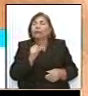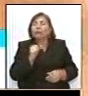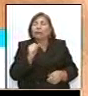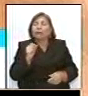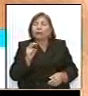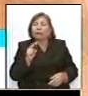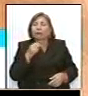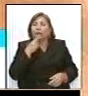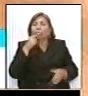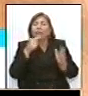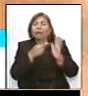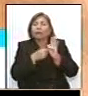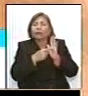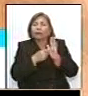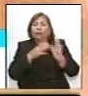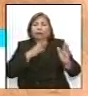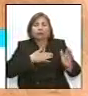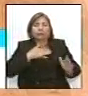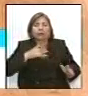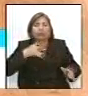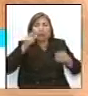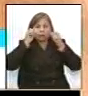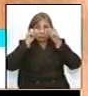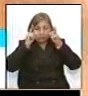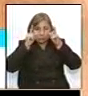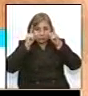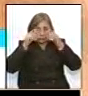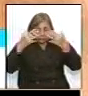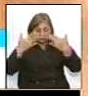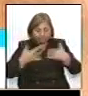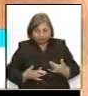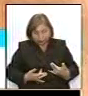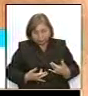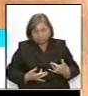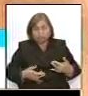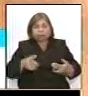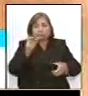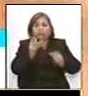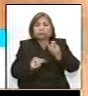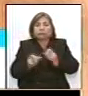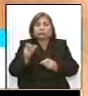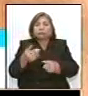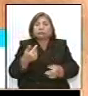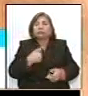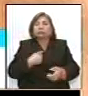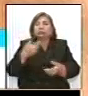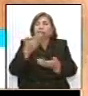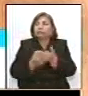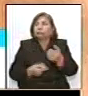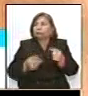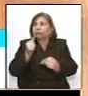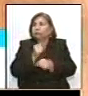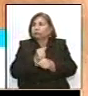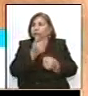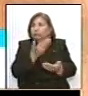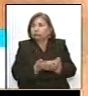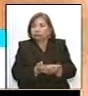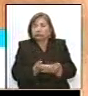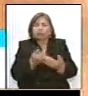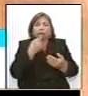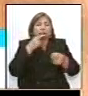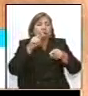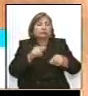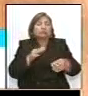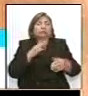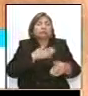Villa, señaló: me siento sorprendido y decepcionado de la persona en la cual deposité mi confianza y que estuvo a